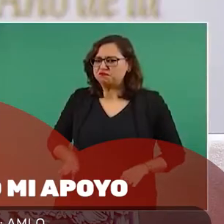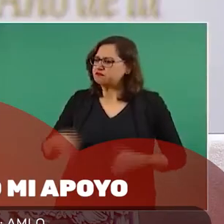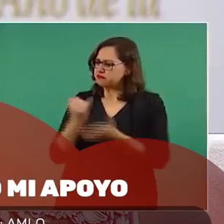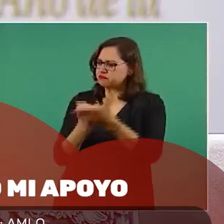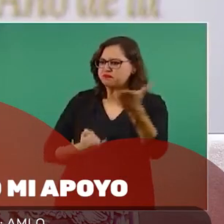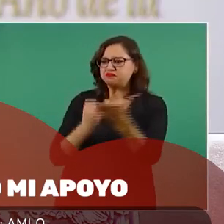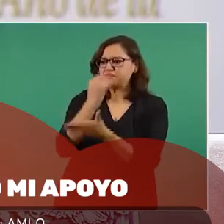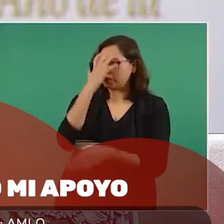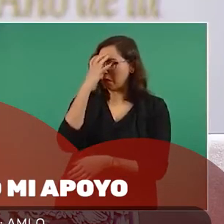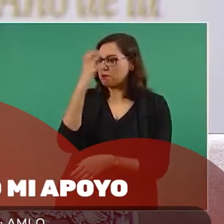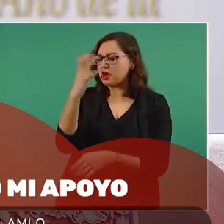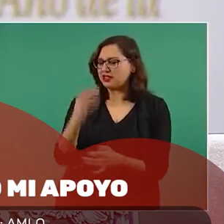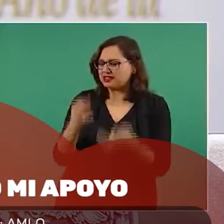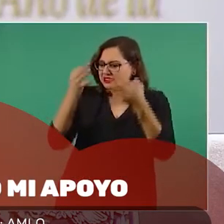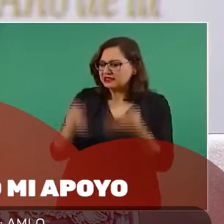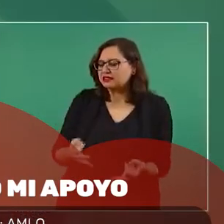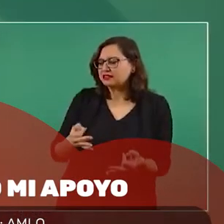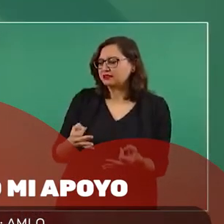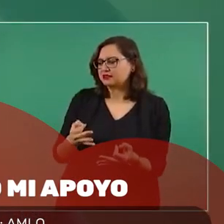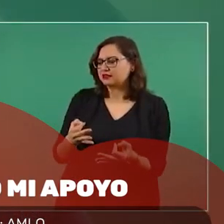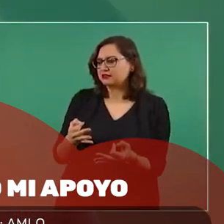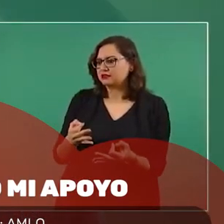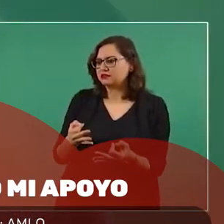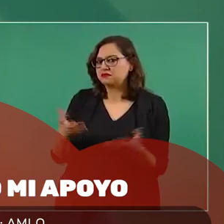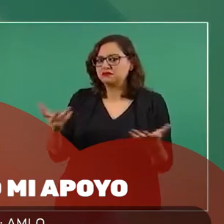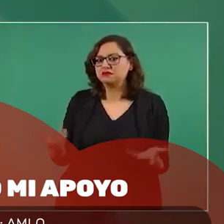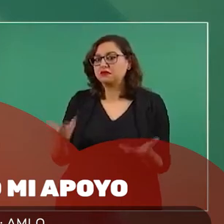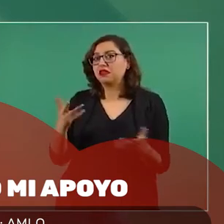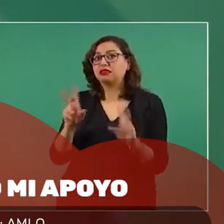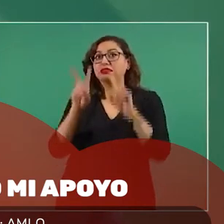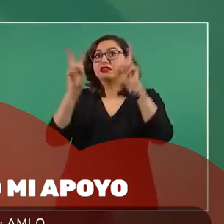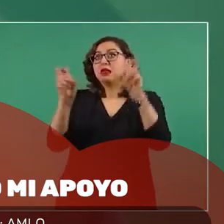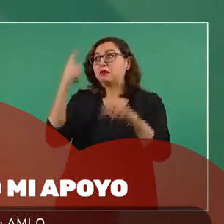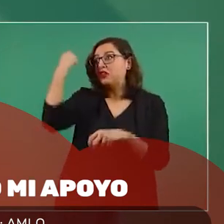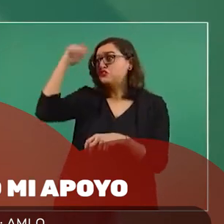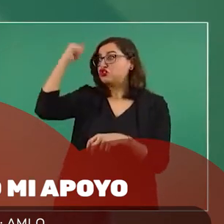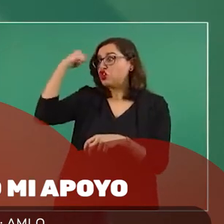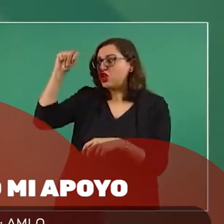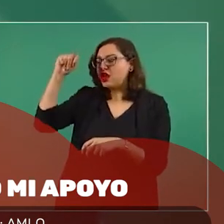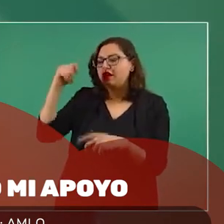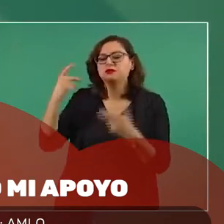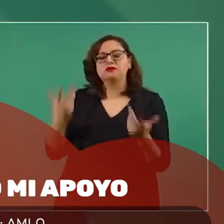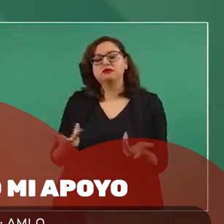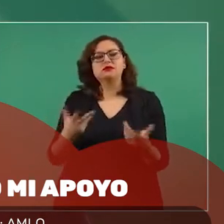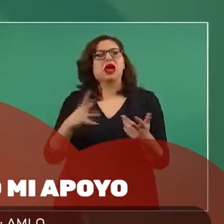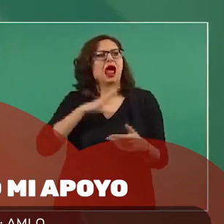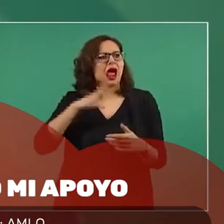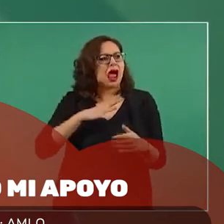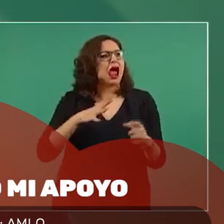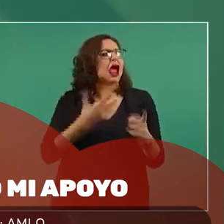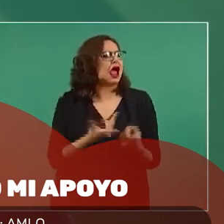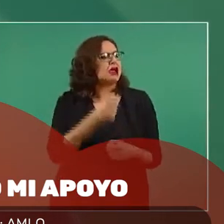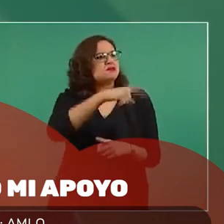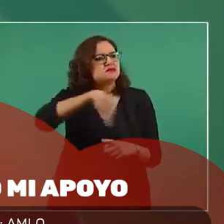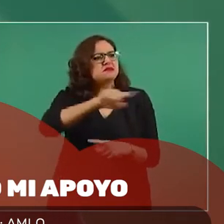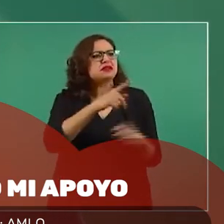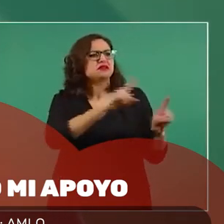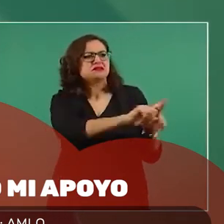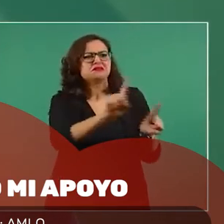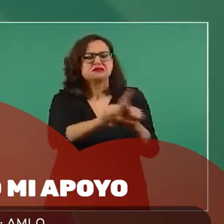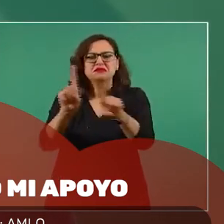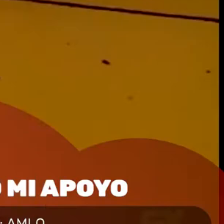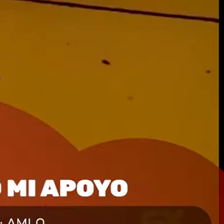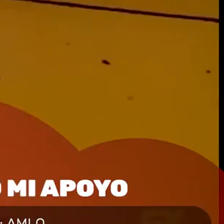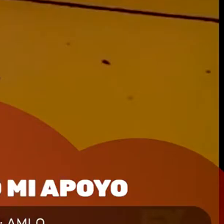este sentido, el jefe del Ejecutivo indicó que van a esperar que se entreguen los resultados para informar cuáles serán las acciones que su administración va a realizar para el mantenimiento y